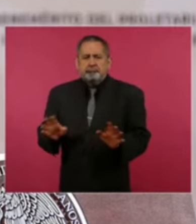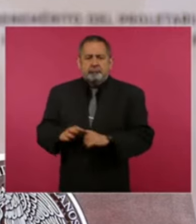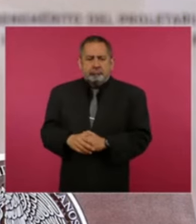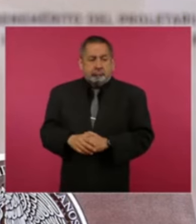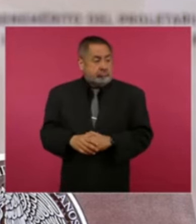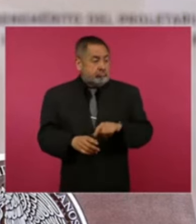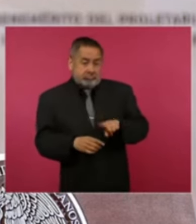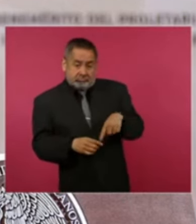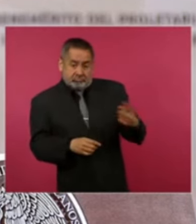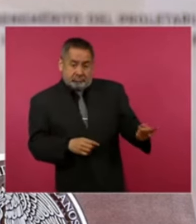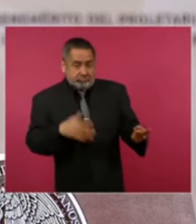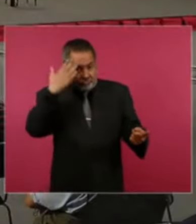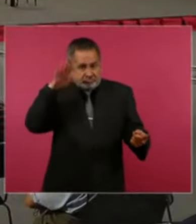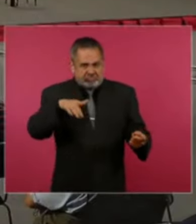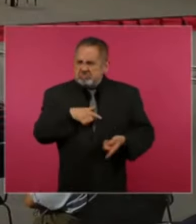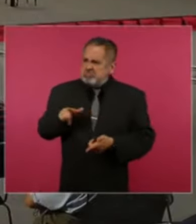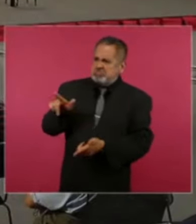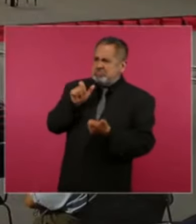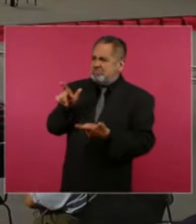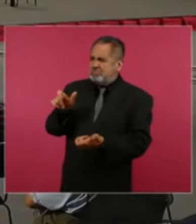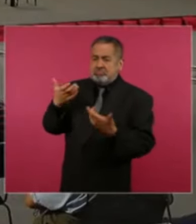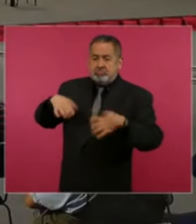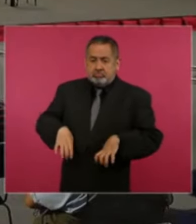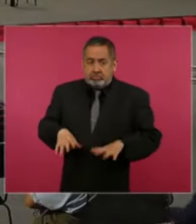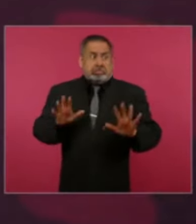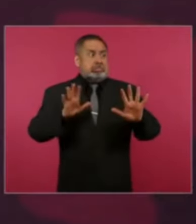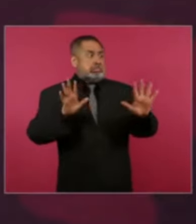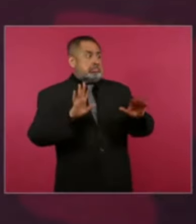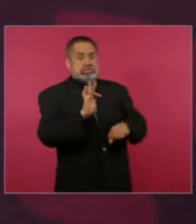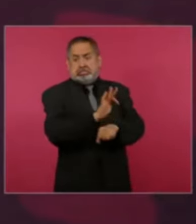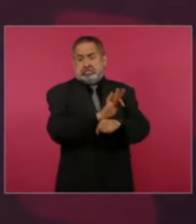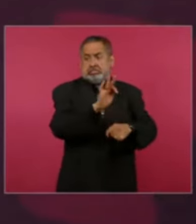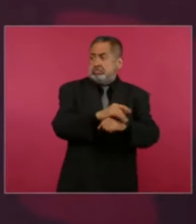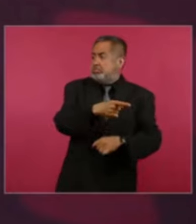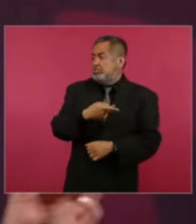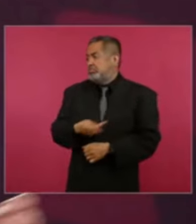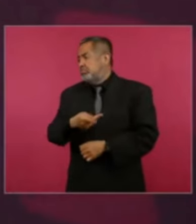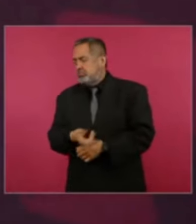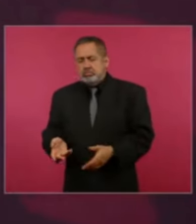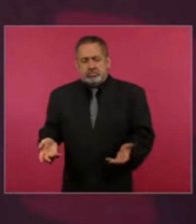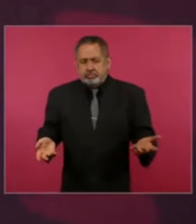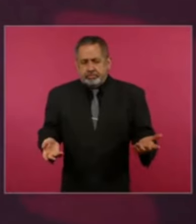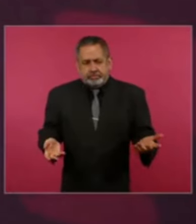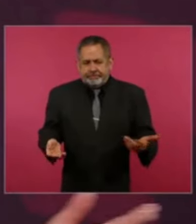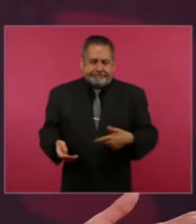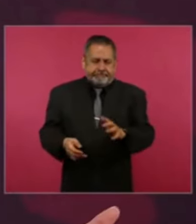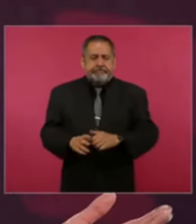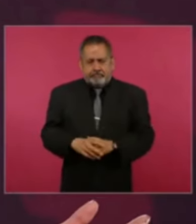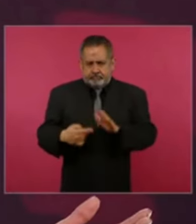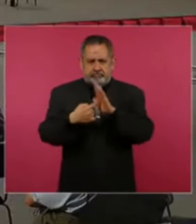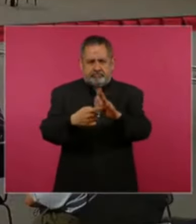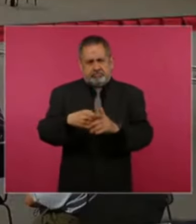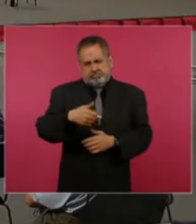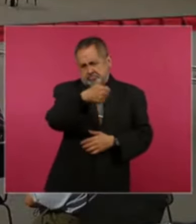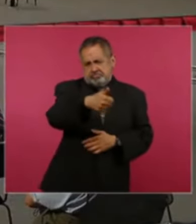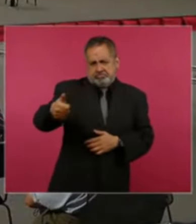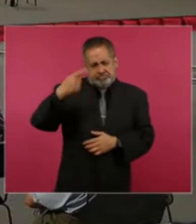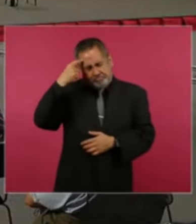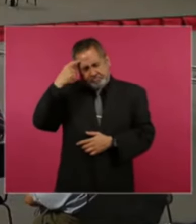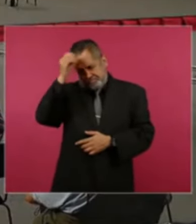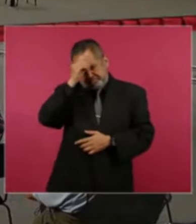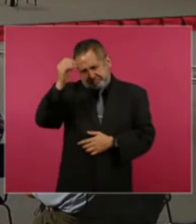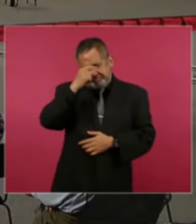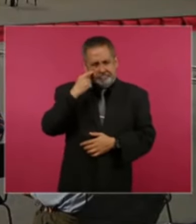una señora que se enriqueció presuntamente con el dinero del pueblo de México. Hasta aquí lo expuesto para que cada quien forme su criterio sobre